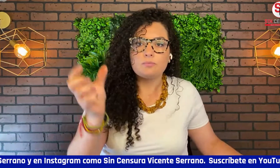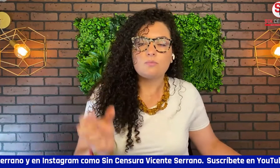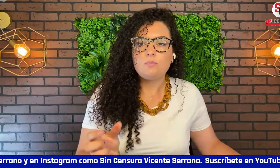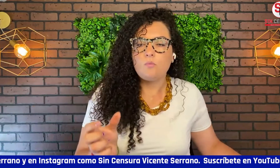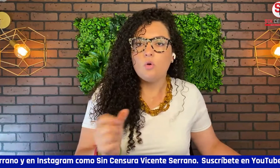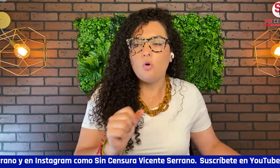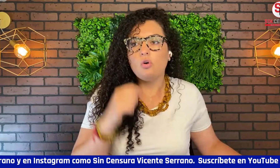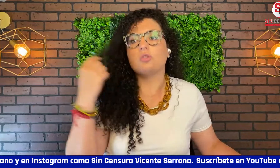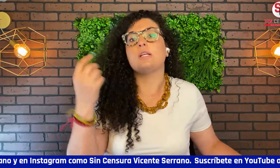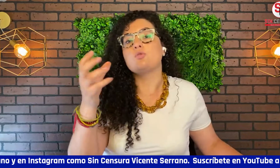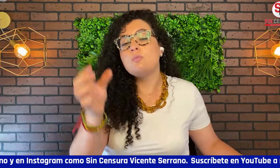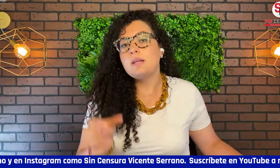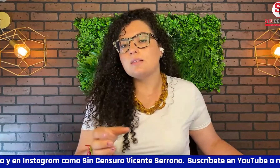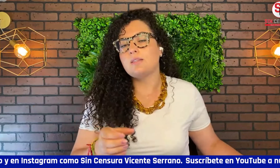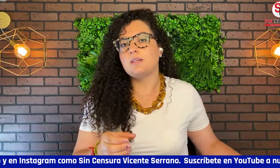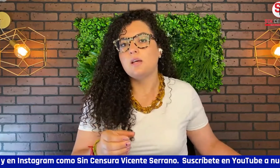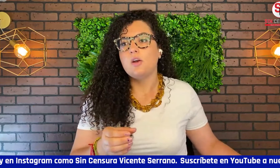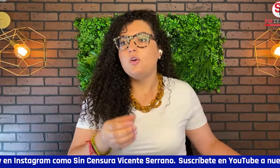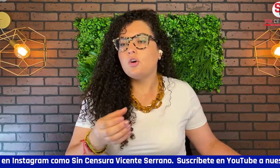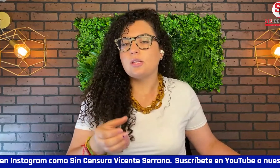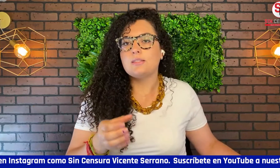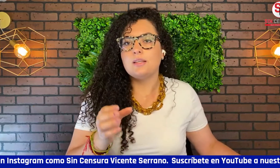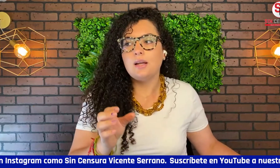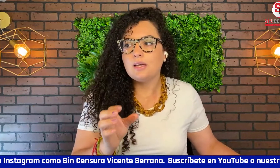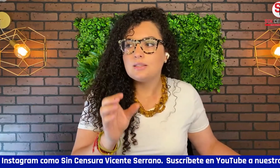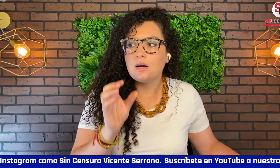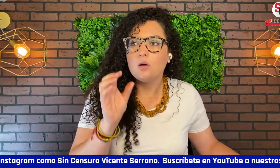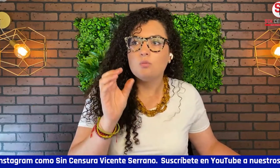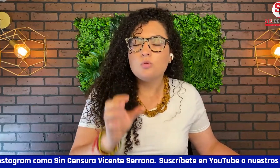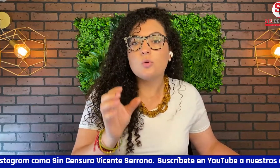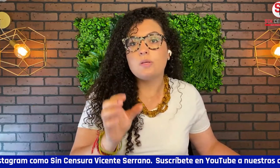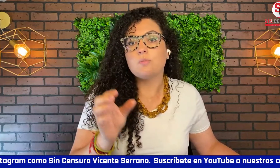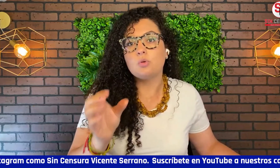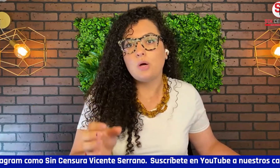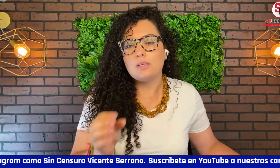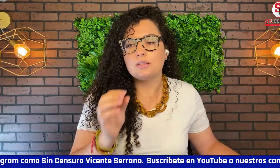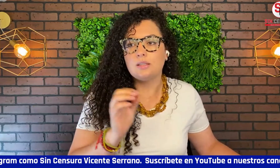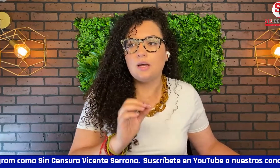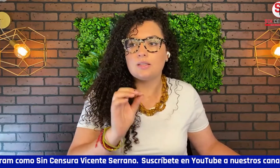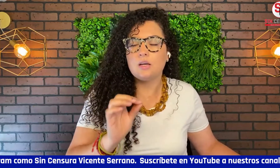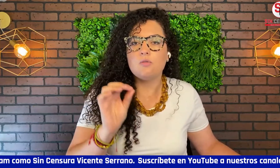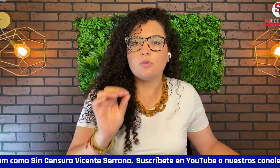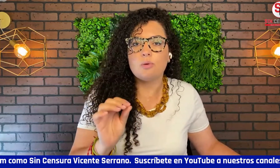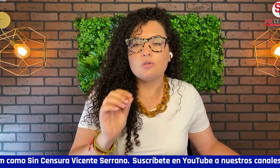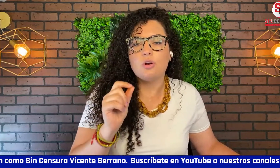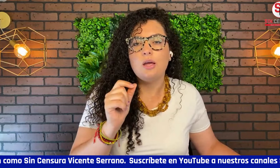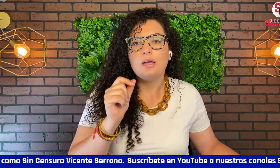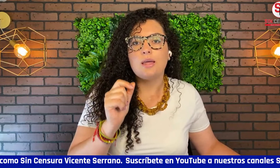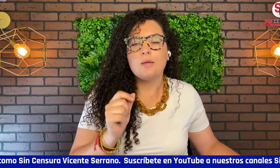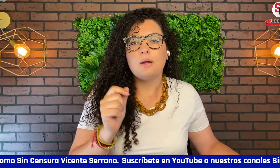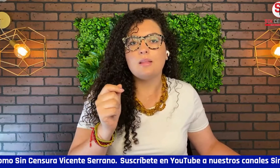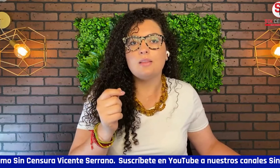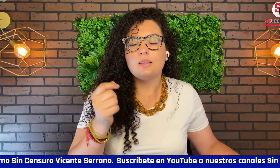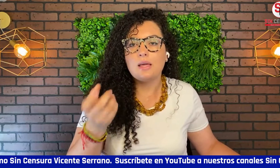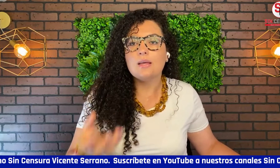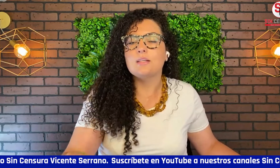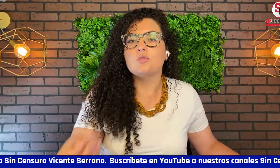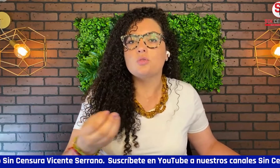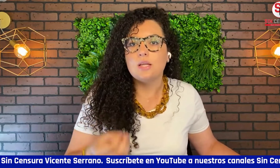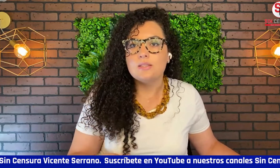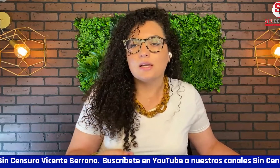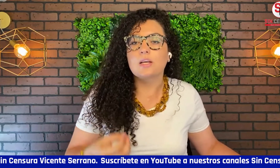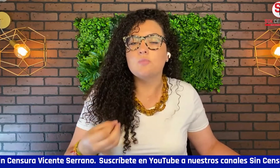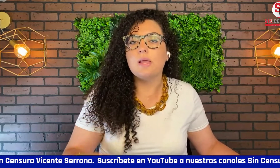sencillas o los resúmenes de estas notas tendrán que ser mucho más puntuales y tendría que ser información que de verdad tenga